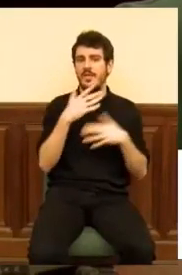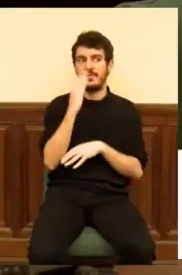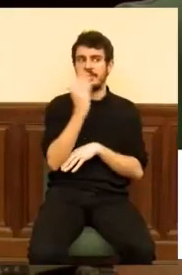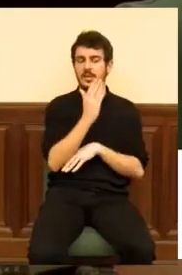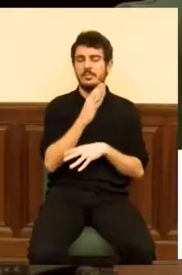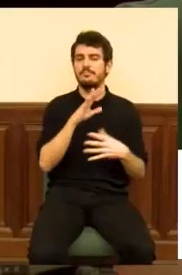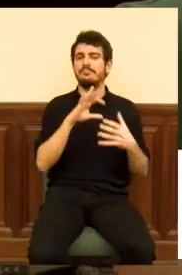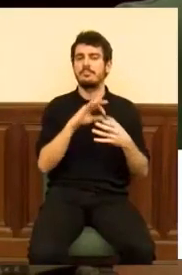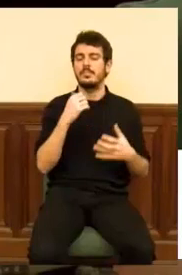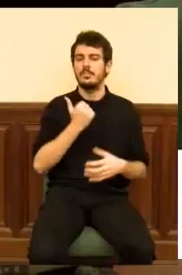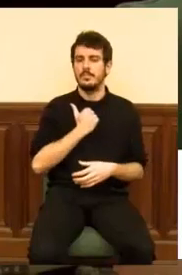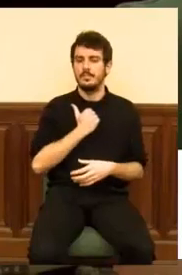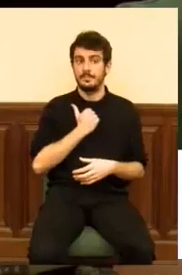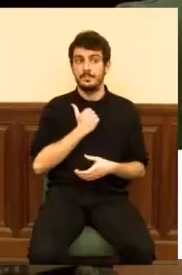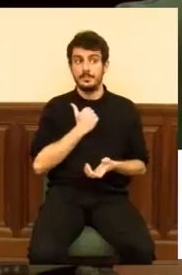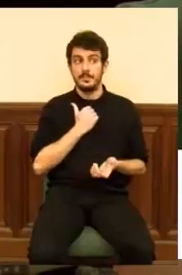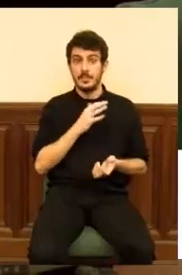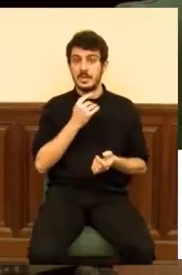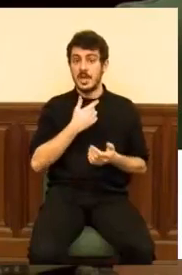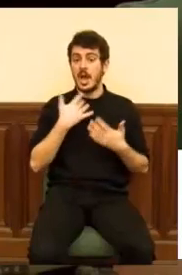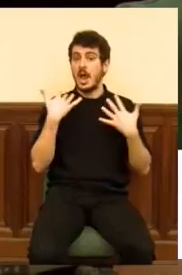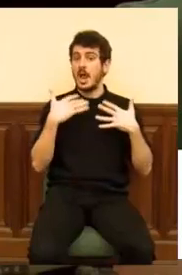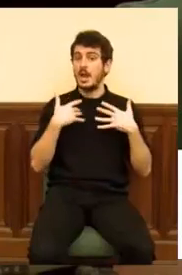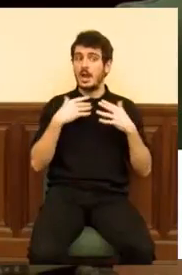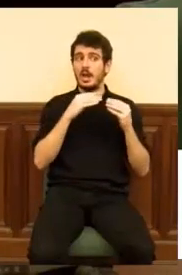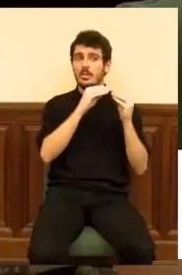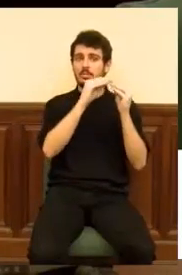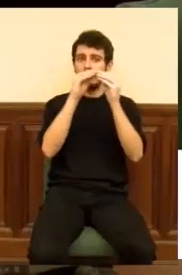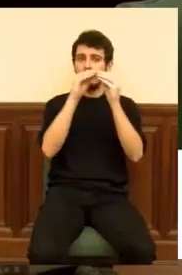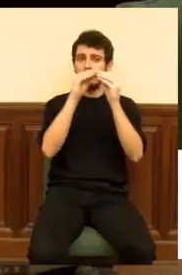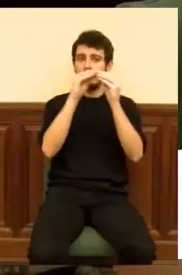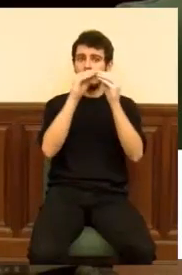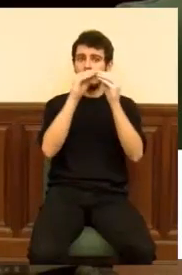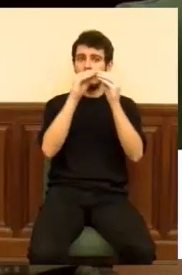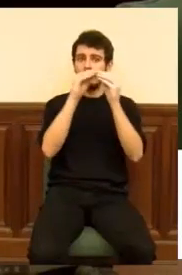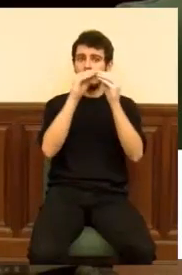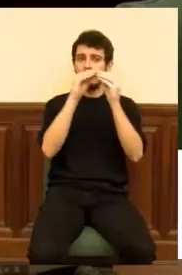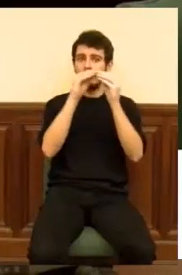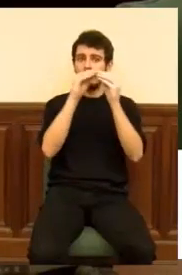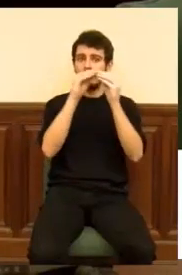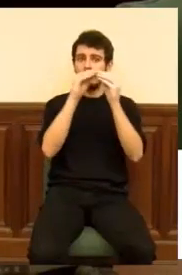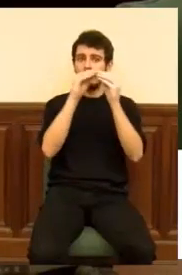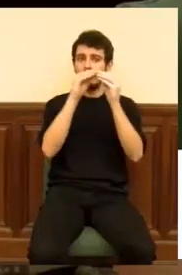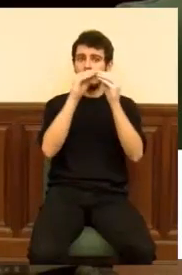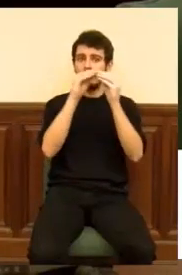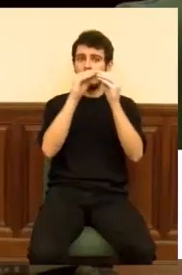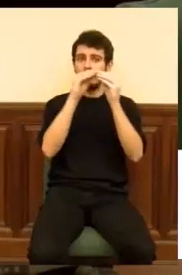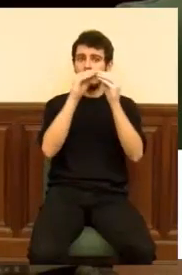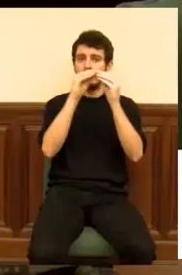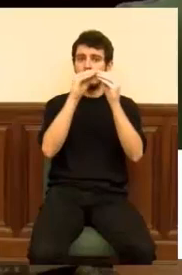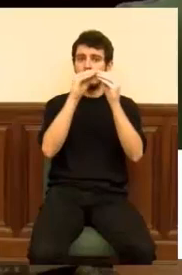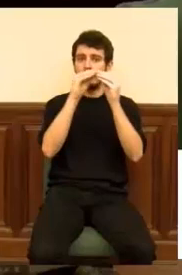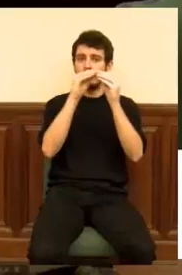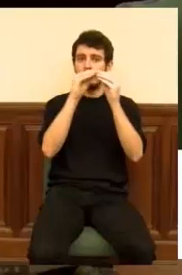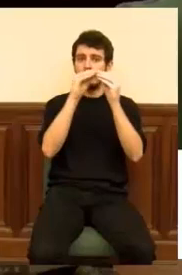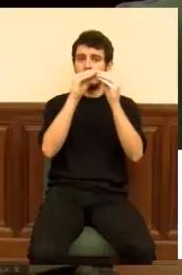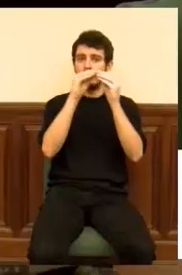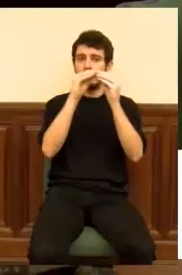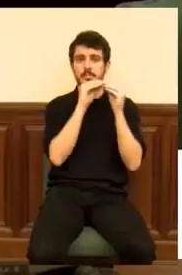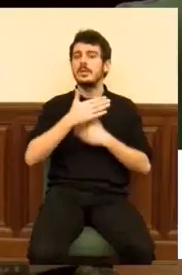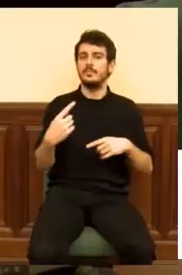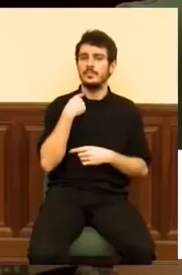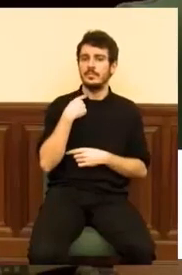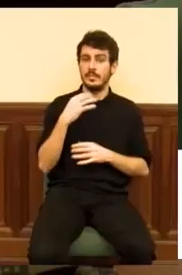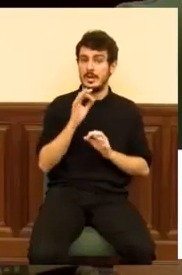más, nos alegra compartir con todos los grupos la preocupación y la aspiración a que nuestra ciudad no pierda masa forestal ni